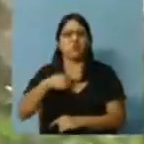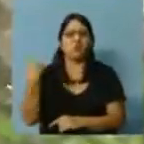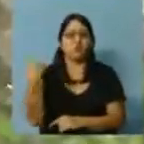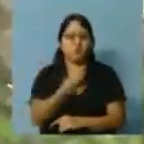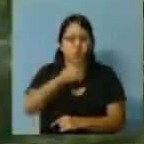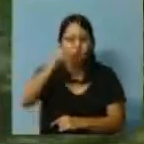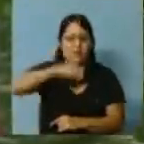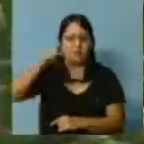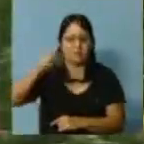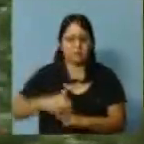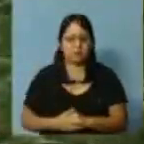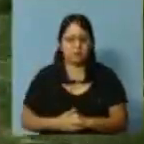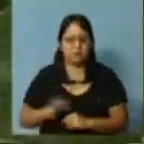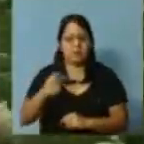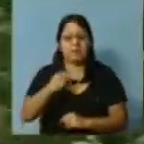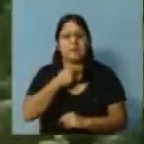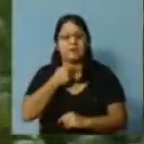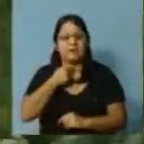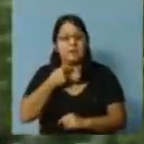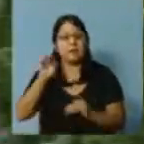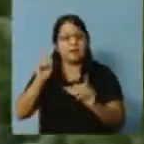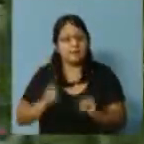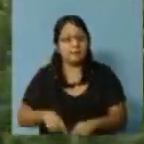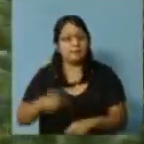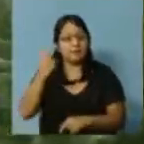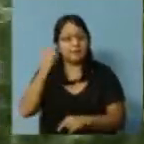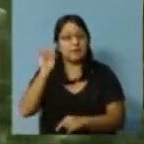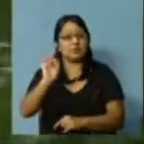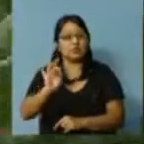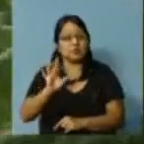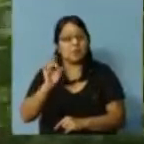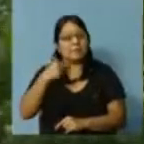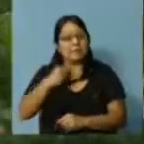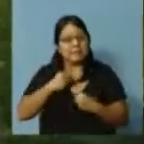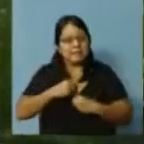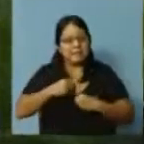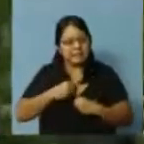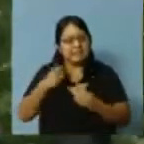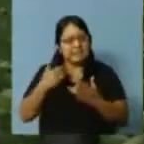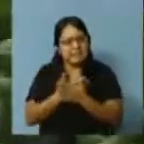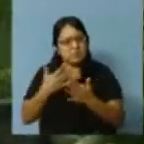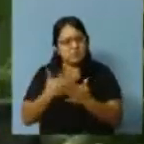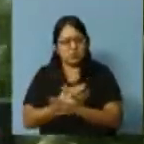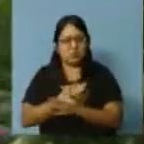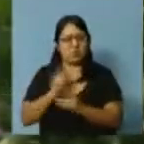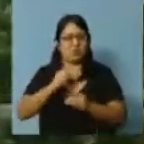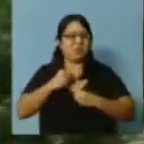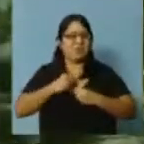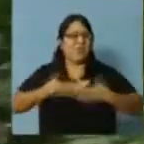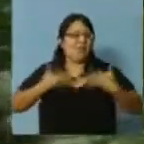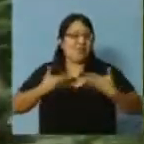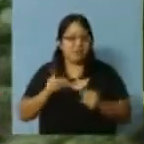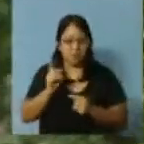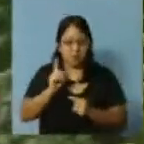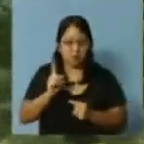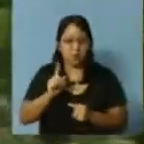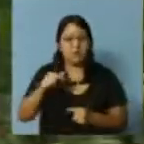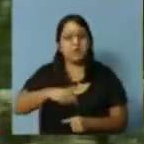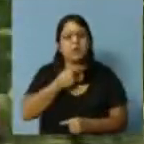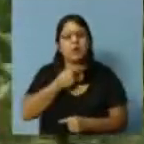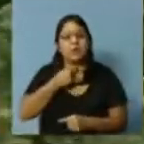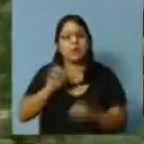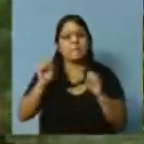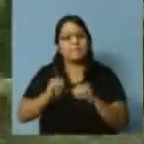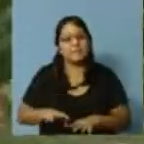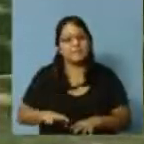construcción de esto que feliz esta es una cuestión que no es de las más felices nosotros hemos podido ayer hacer empezar a